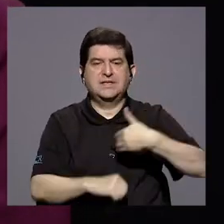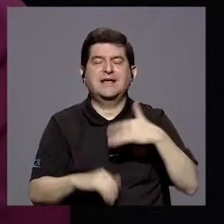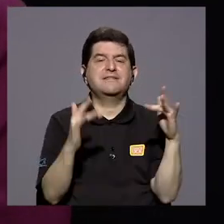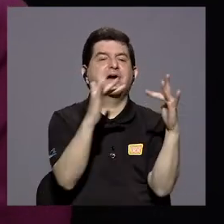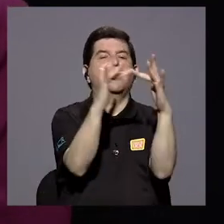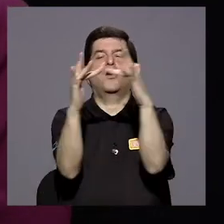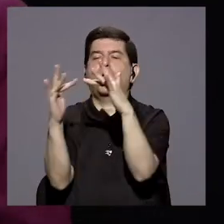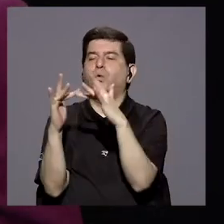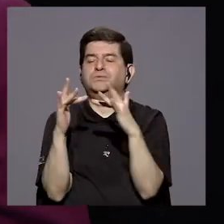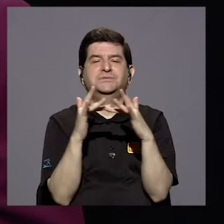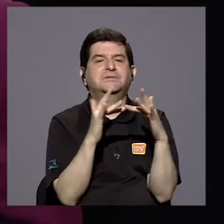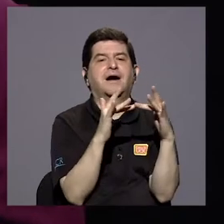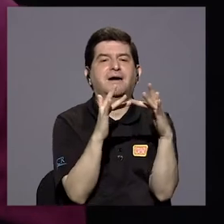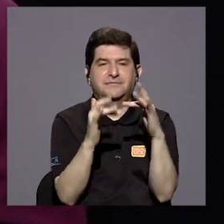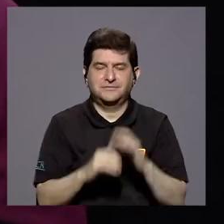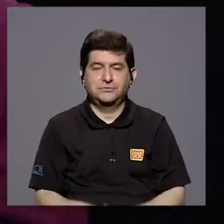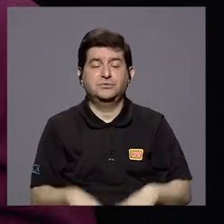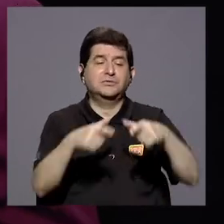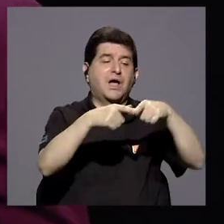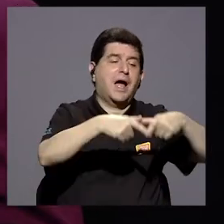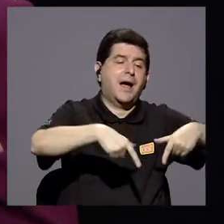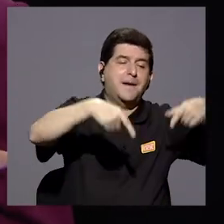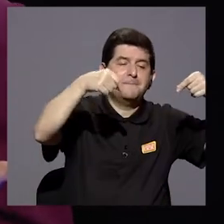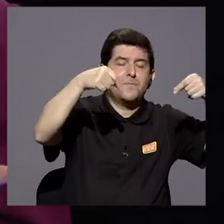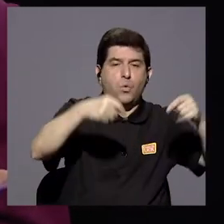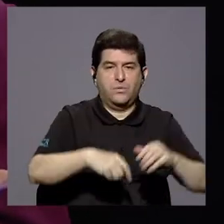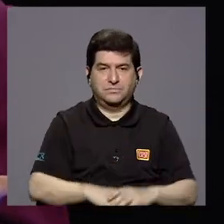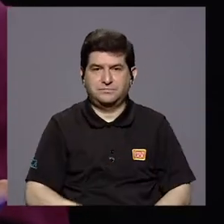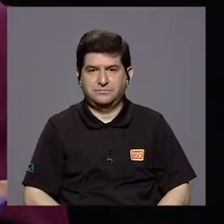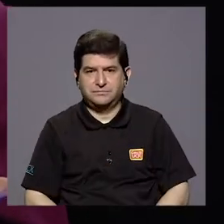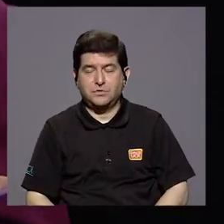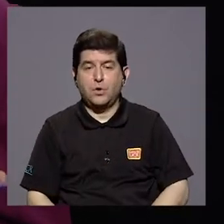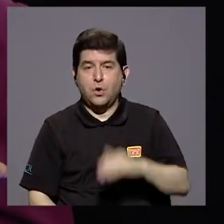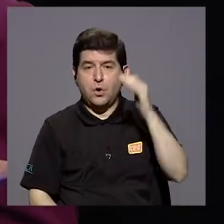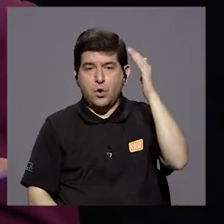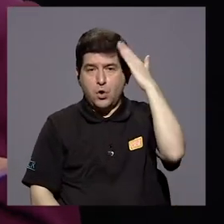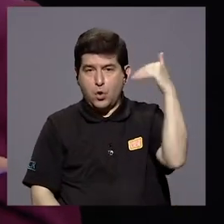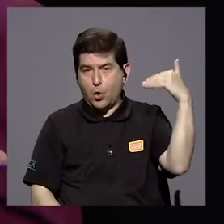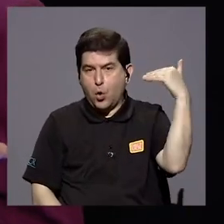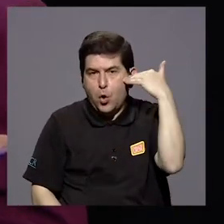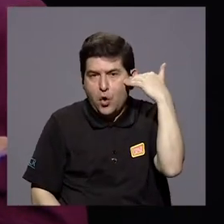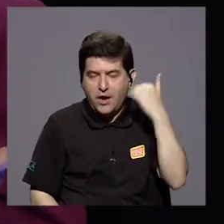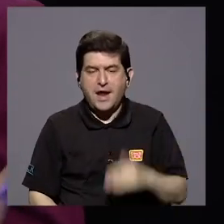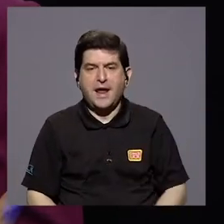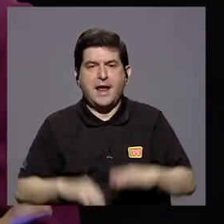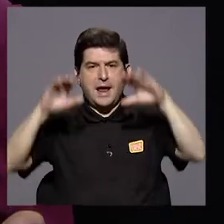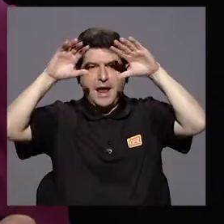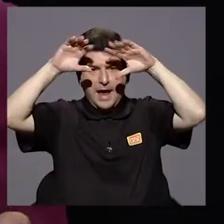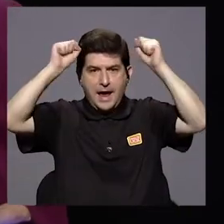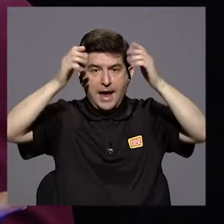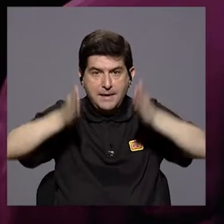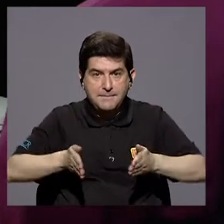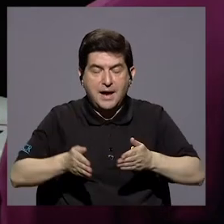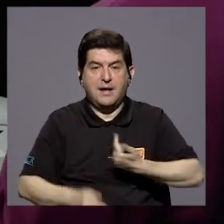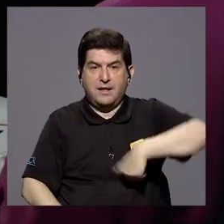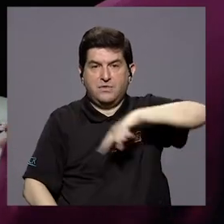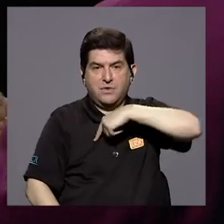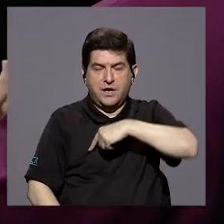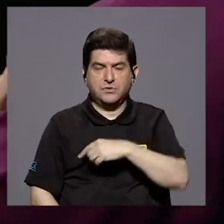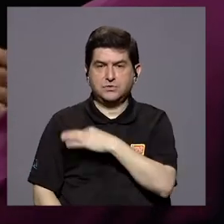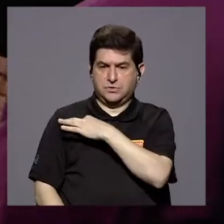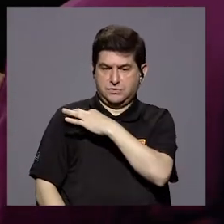contactos con Japón, con Corea, por ejemplo. El embajador de Corea hasta nos ha invitado a almorzar, porque él